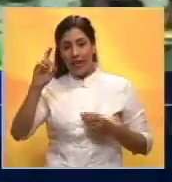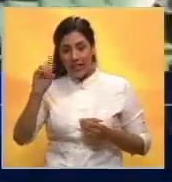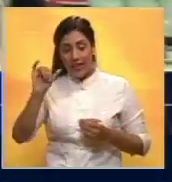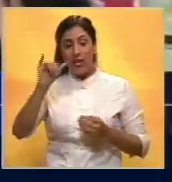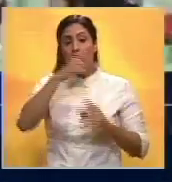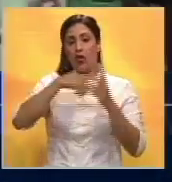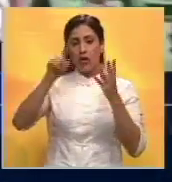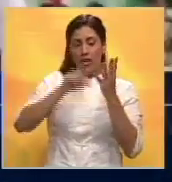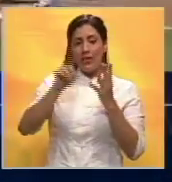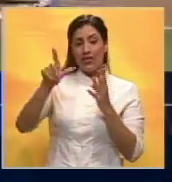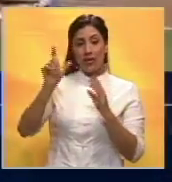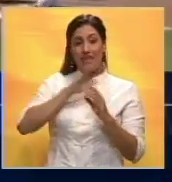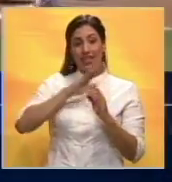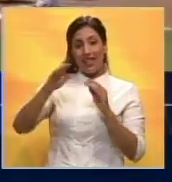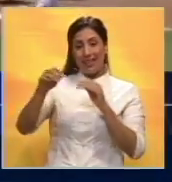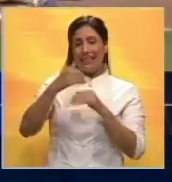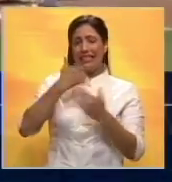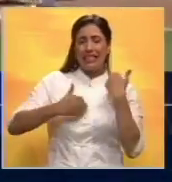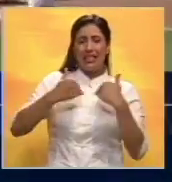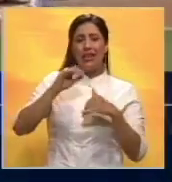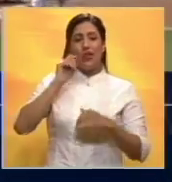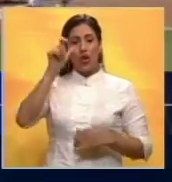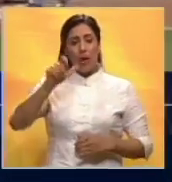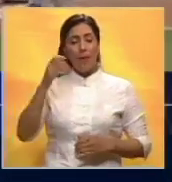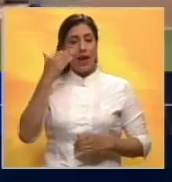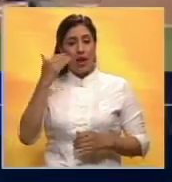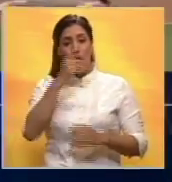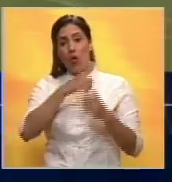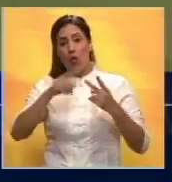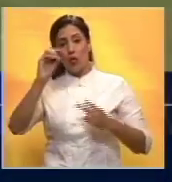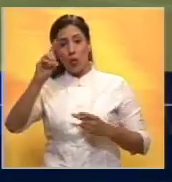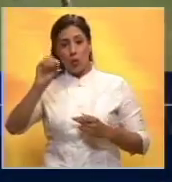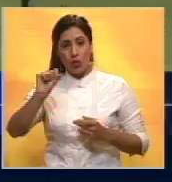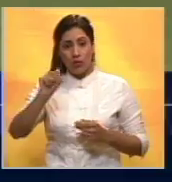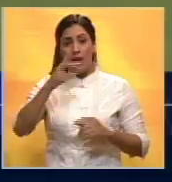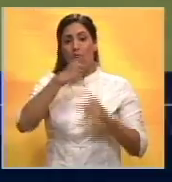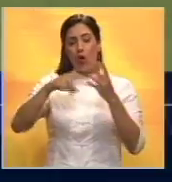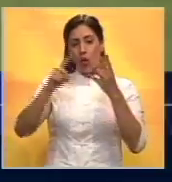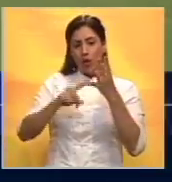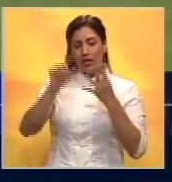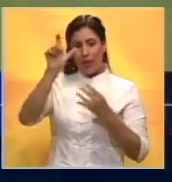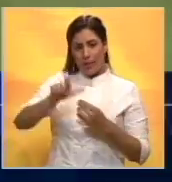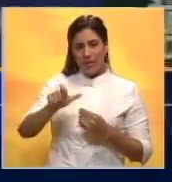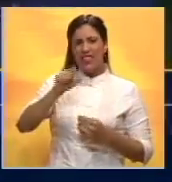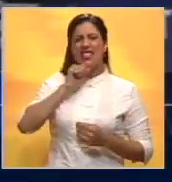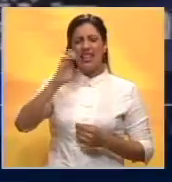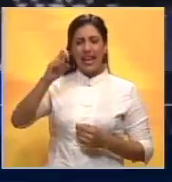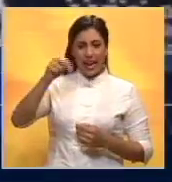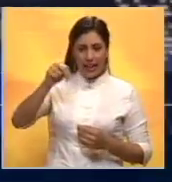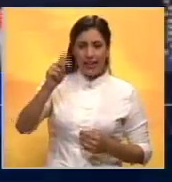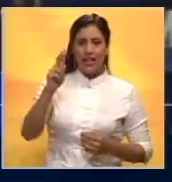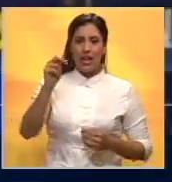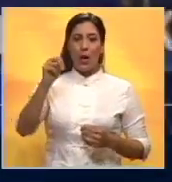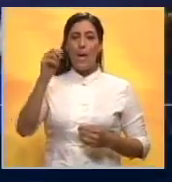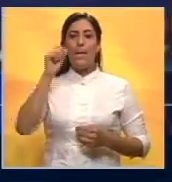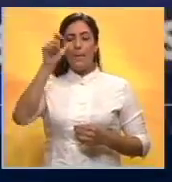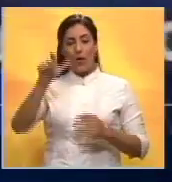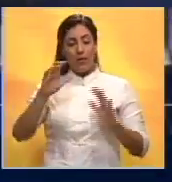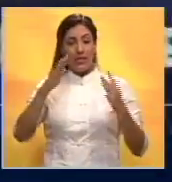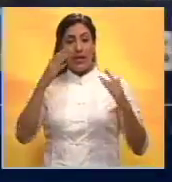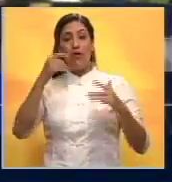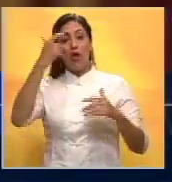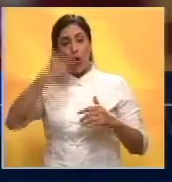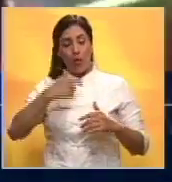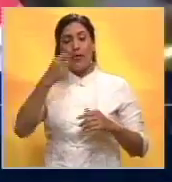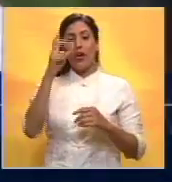Jan jervis solarte los jardineros seleccionados son Carlos González odubel Herrera Ender inciarte y Hernán Pérez Salvador